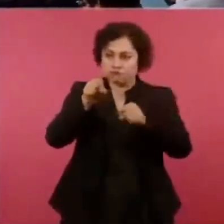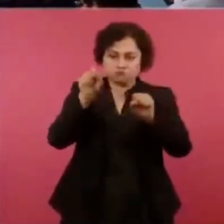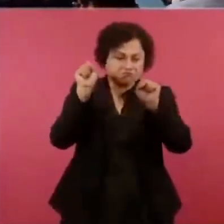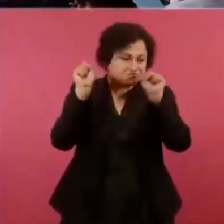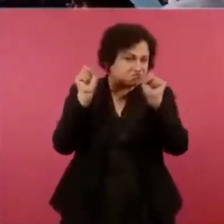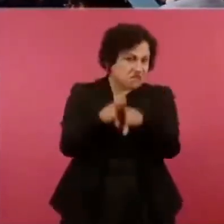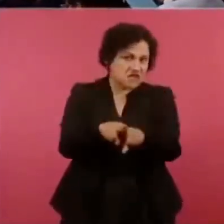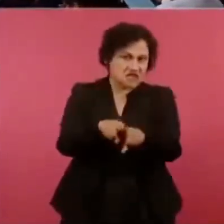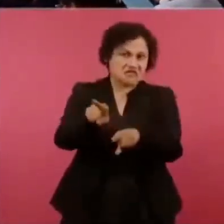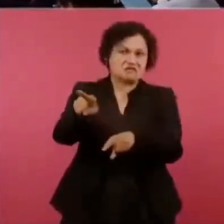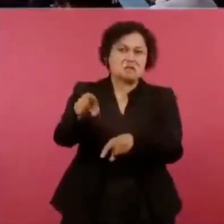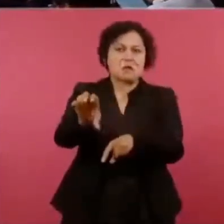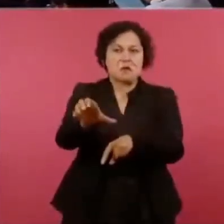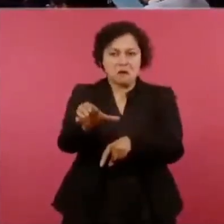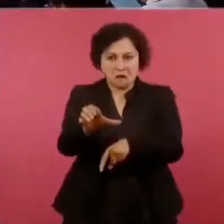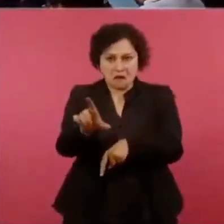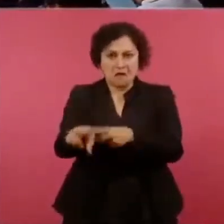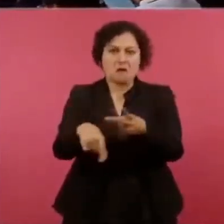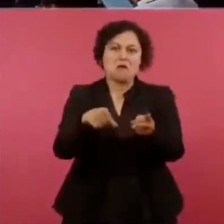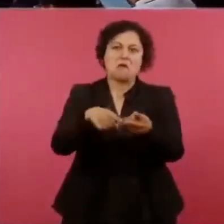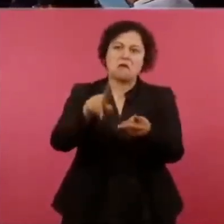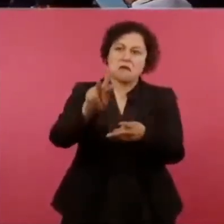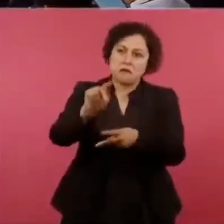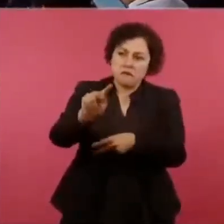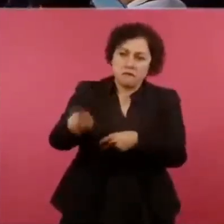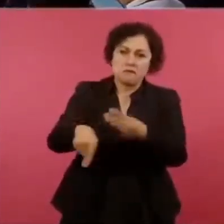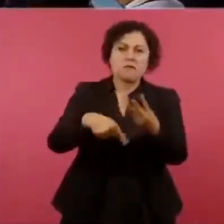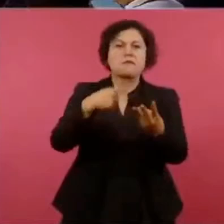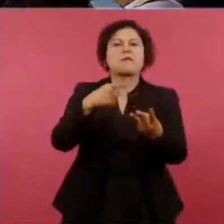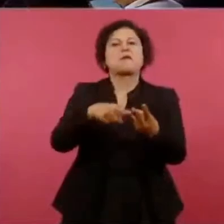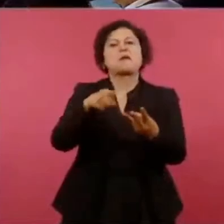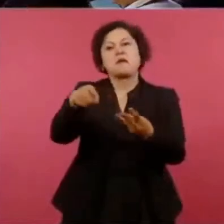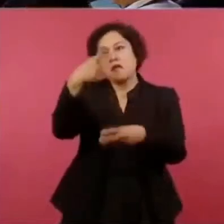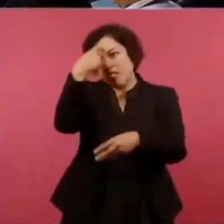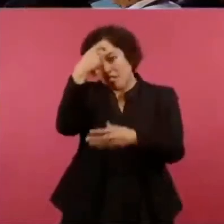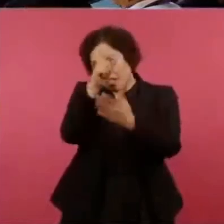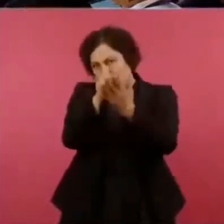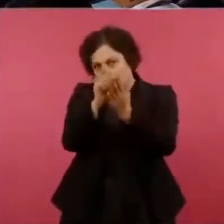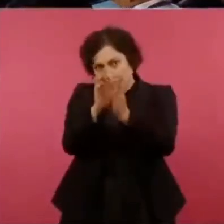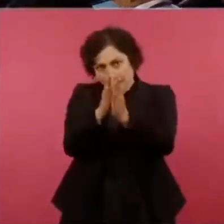Editorialistas, los intelectuales,